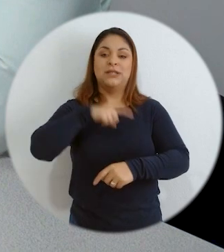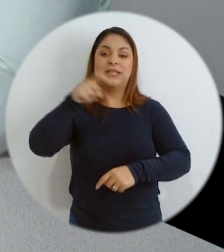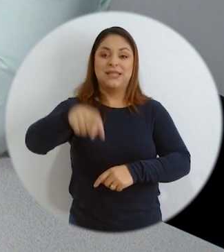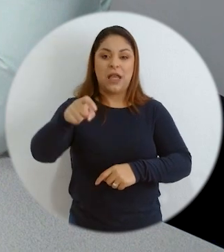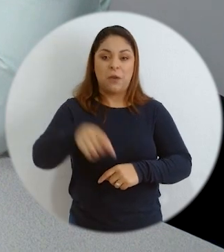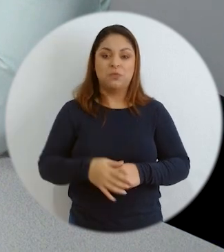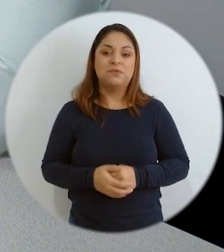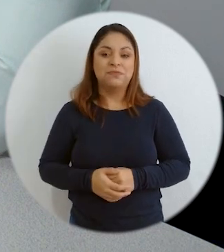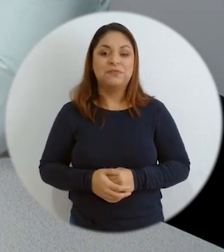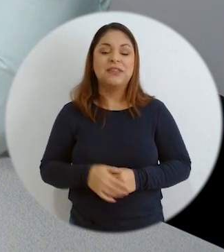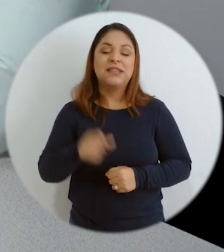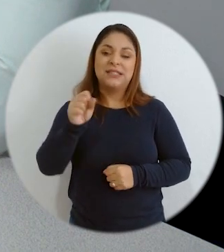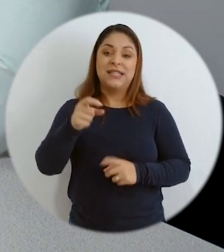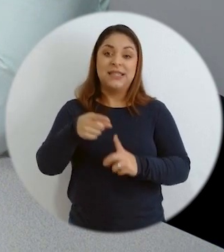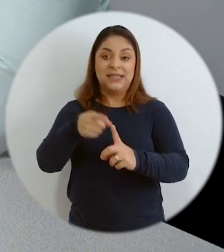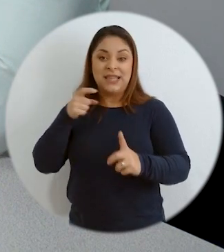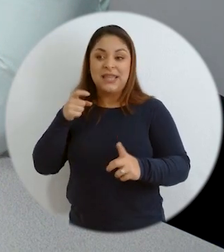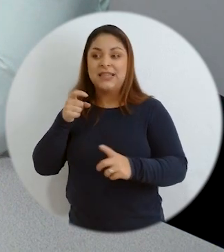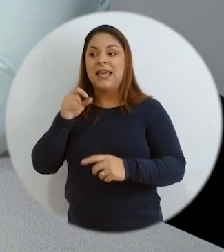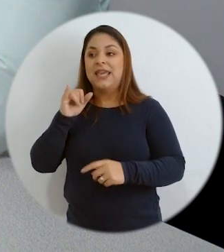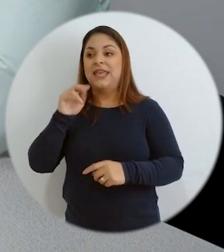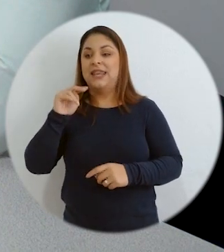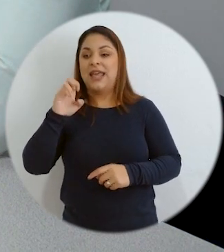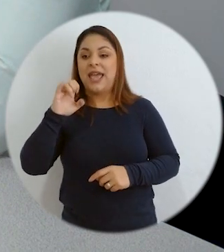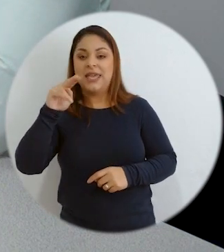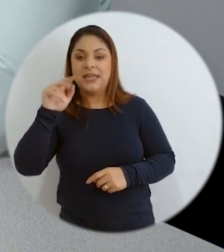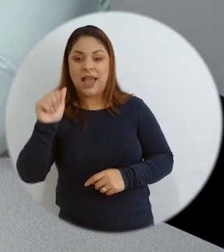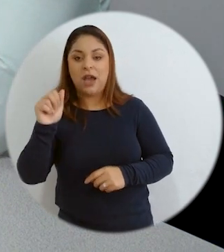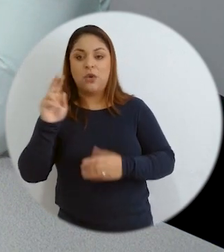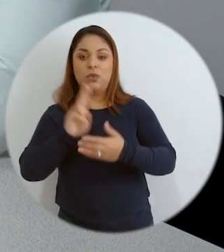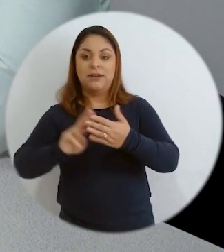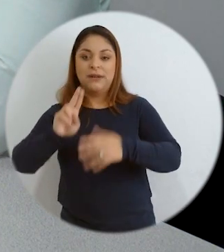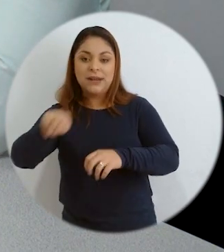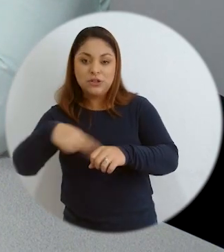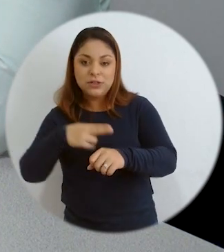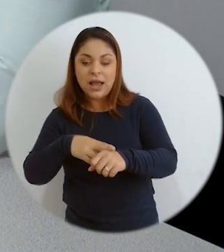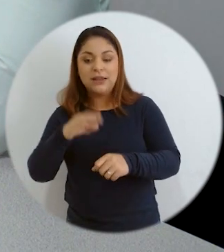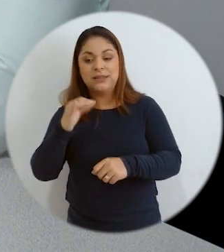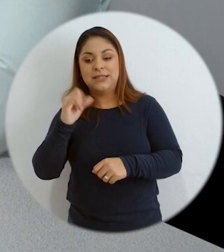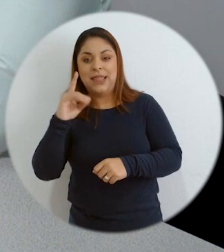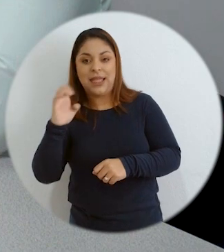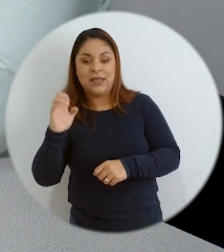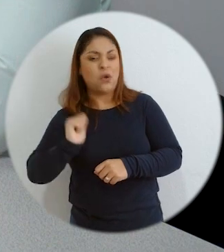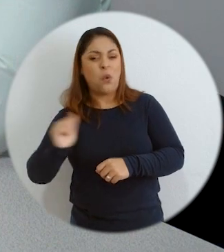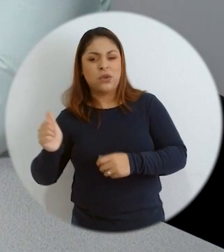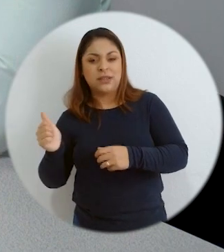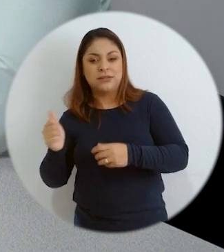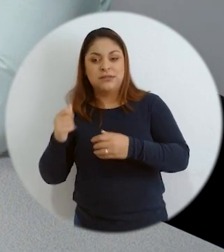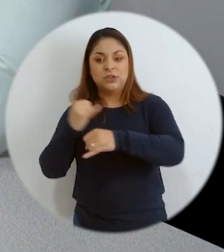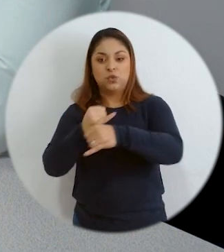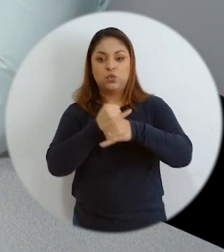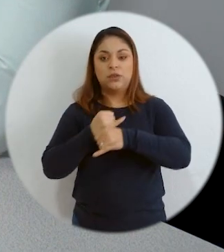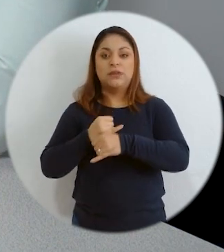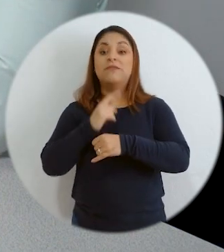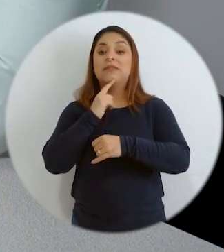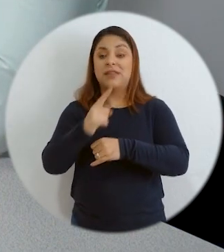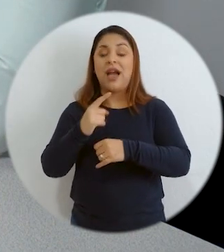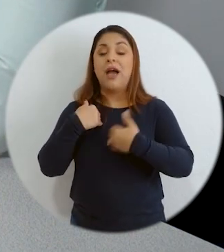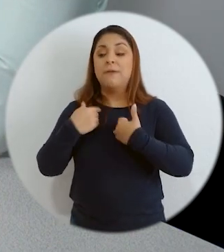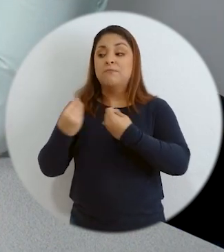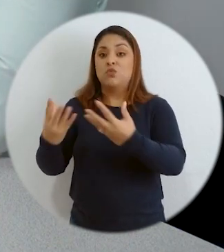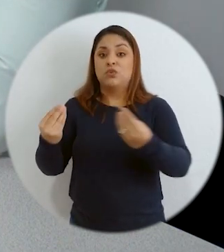como sociedad aspiramos. Así es, desde el INEINA, en la Universidad Nacional, en el CIDE, y también en muchas otras instituciones y